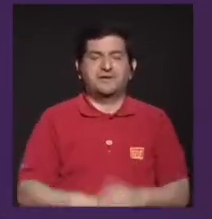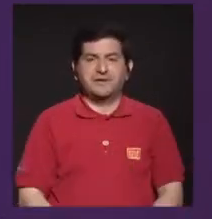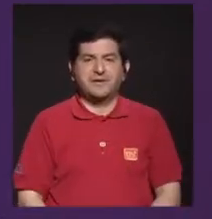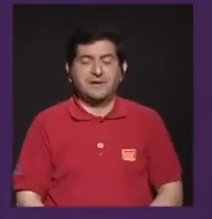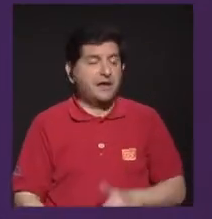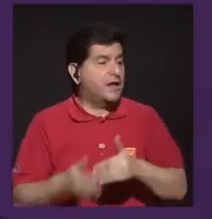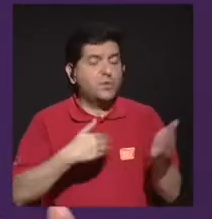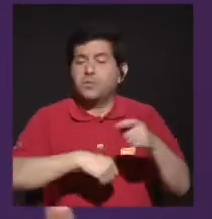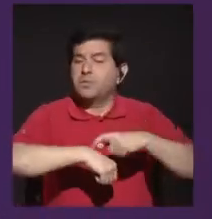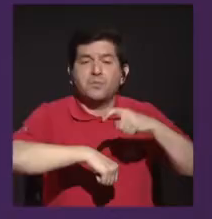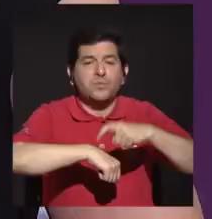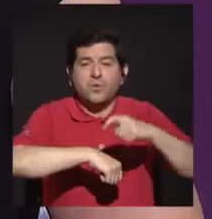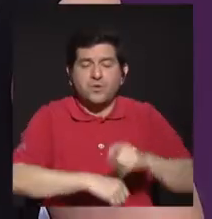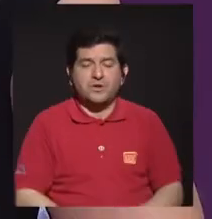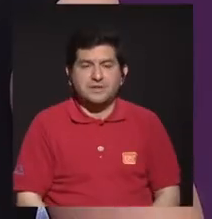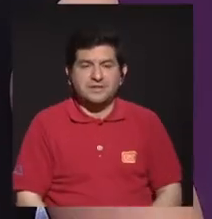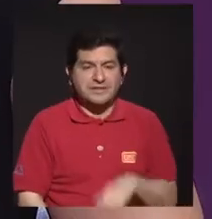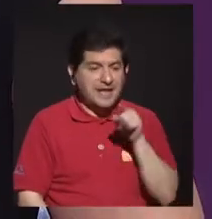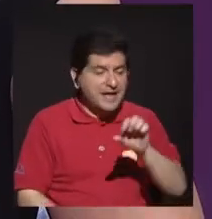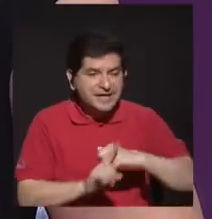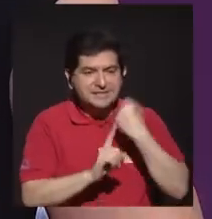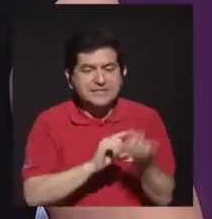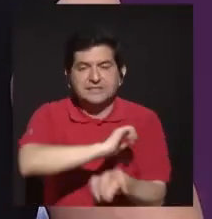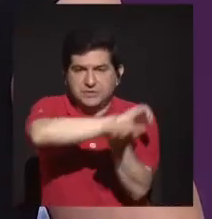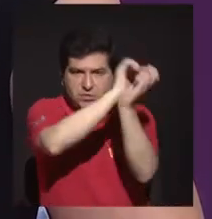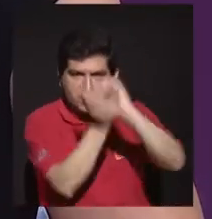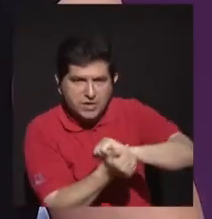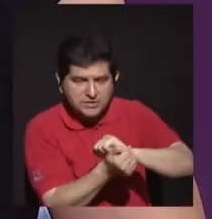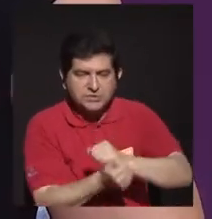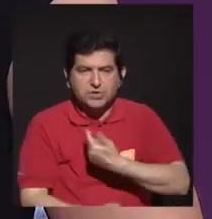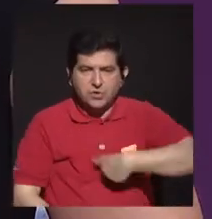cualquier momento esta cosa puede dar vuelta y nos